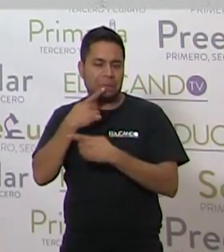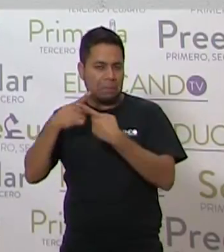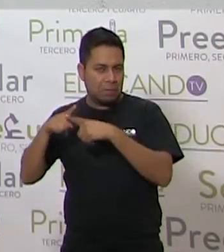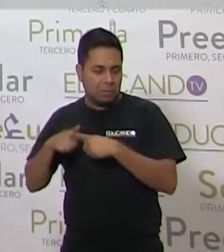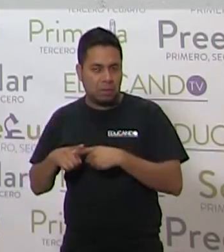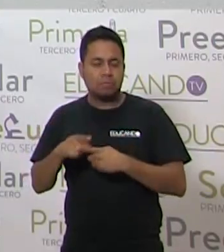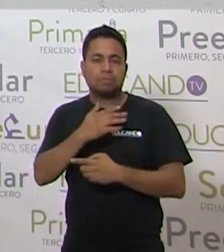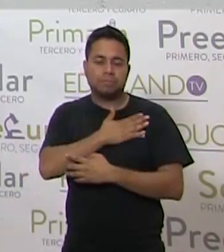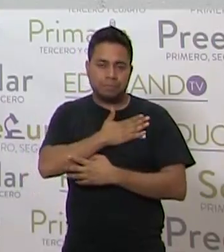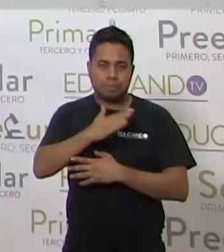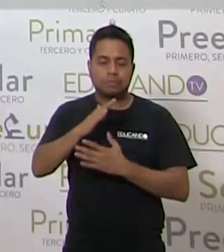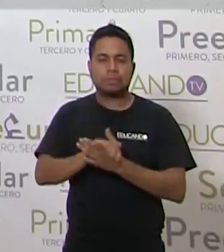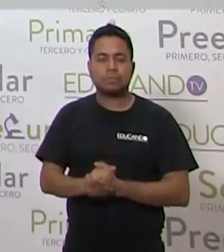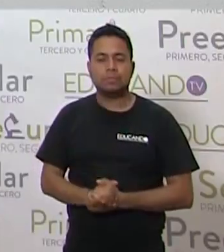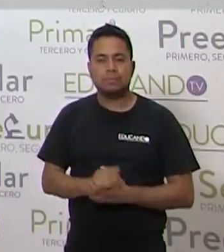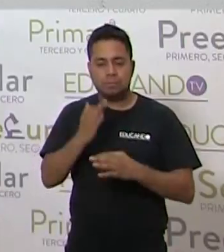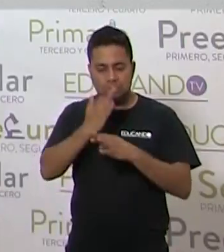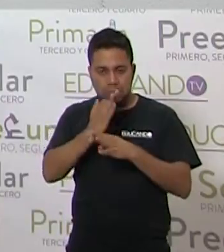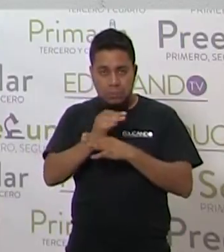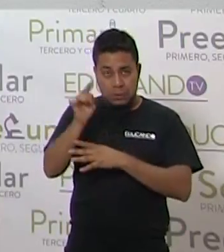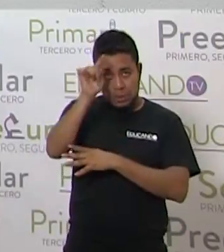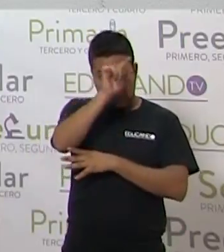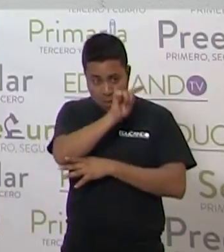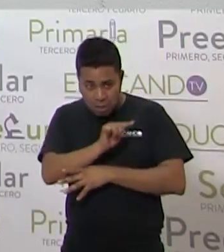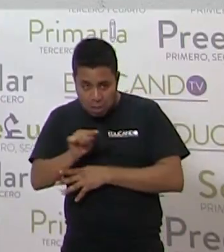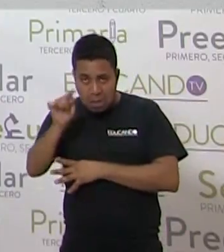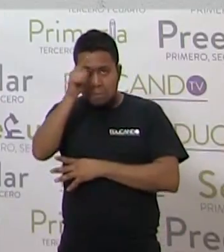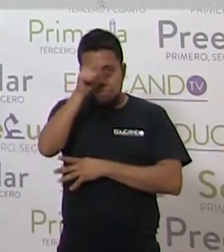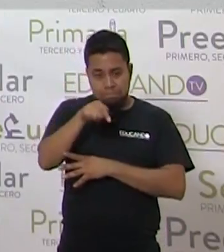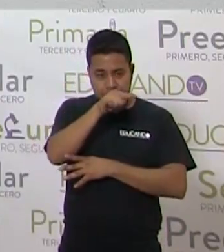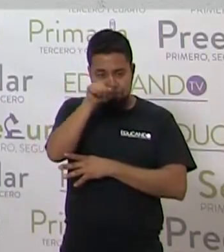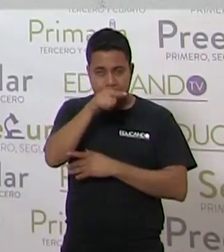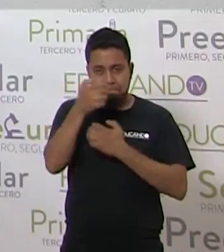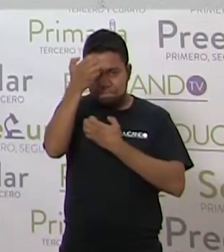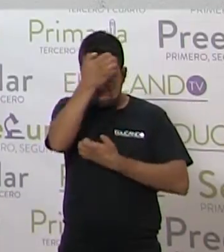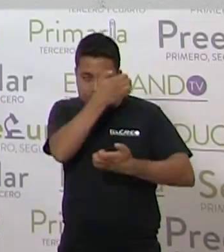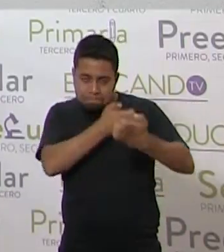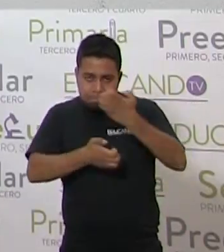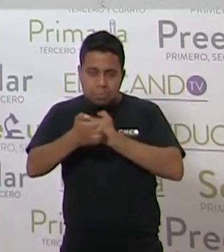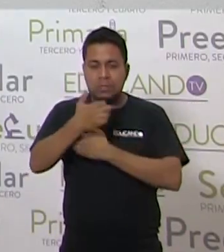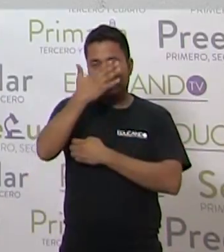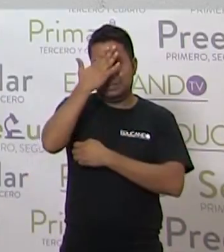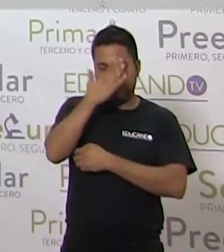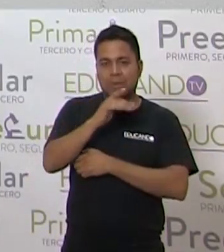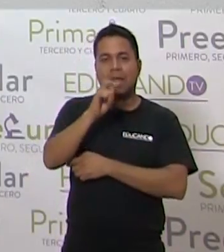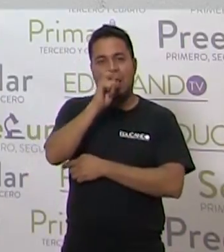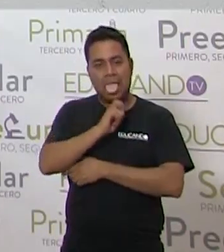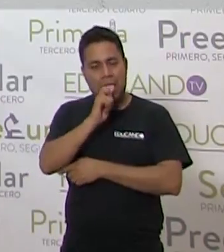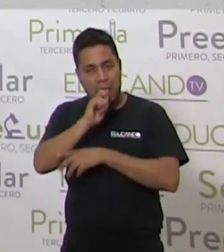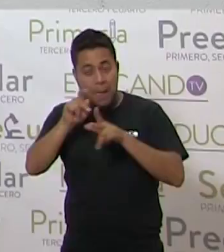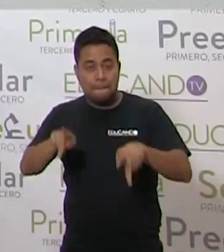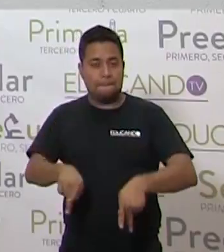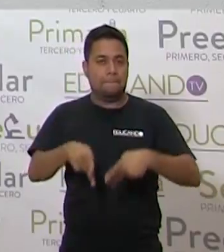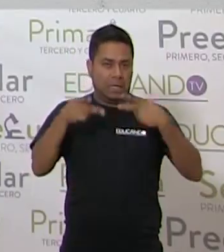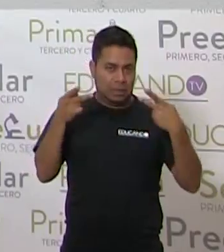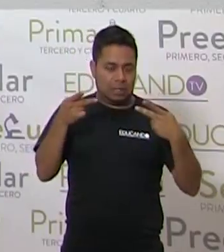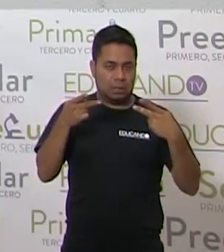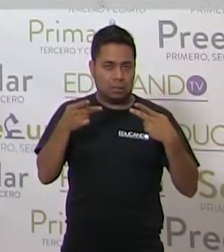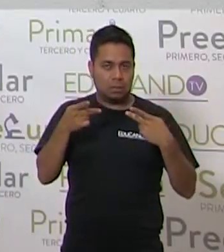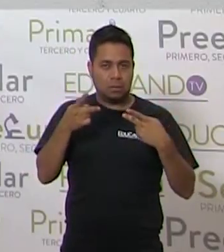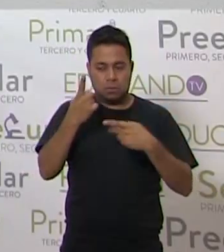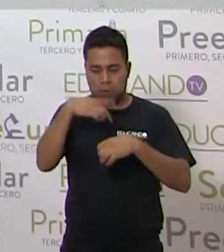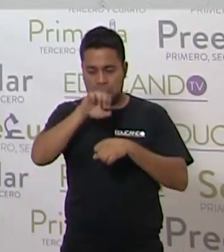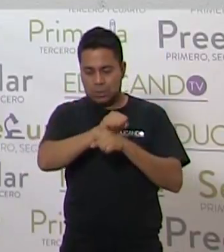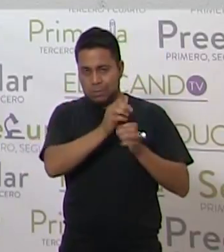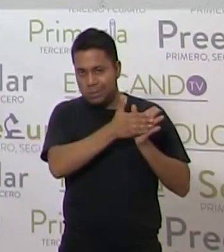bueno niños vamos a analizar la Gráfica que tenemos acá sabemos que se trata de paletas vendidas durante una